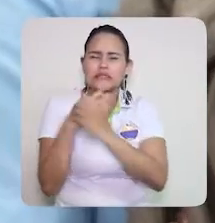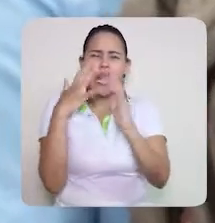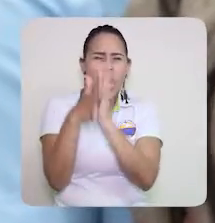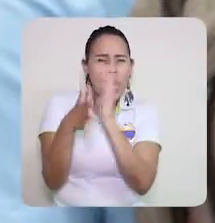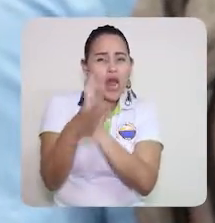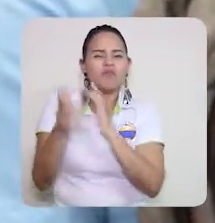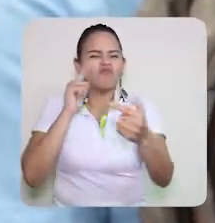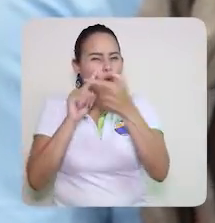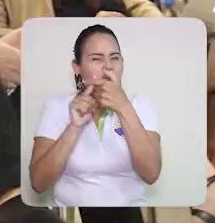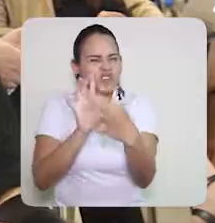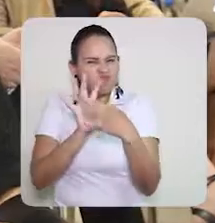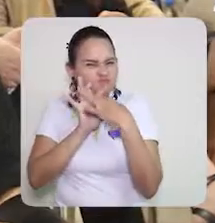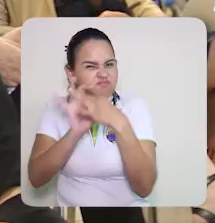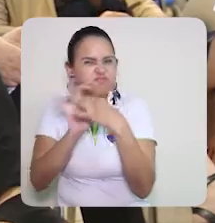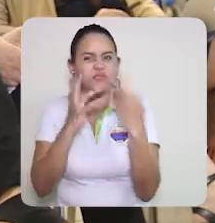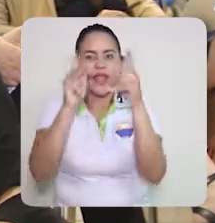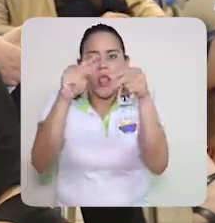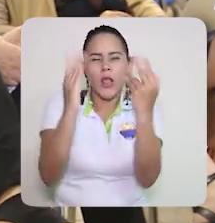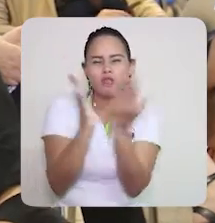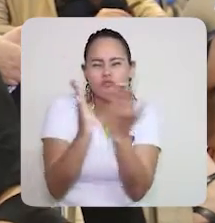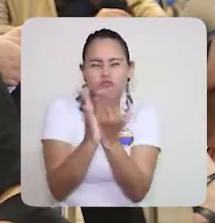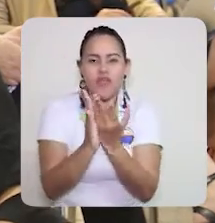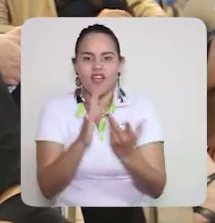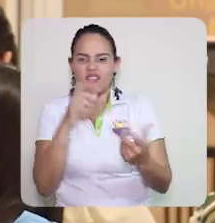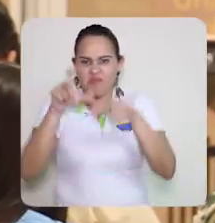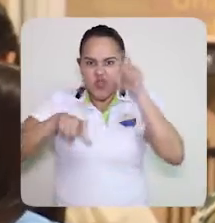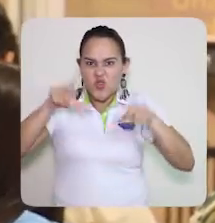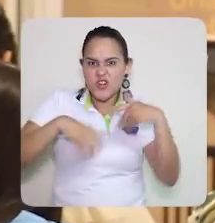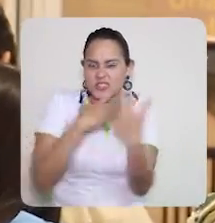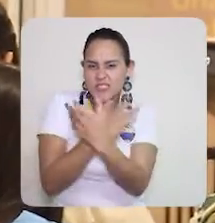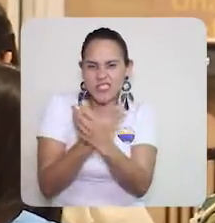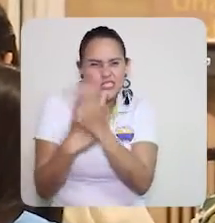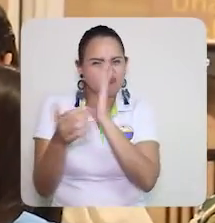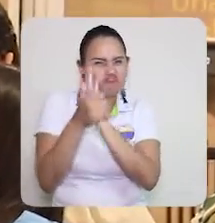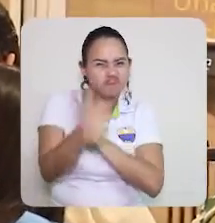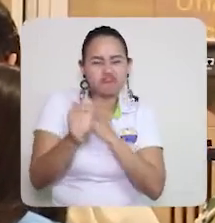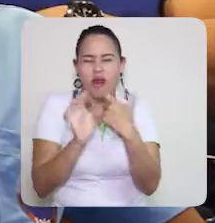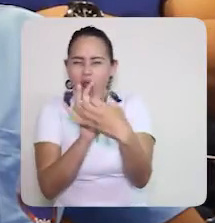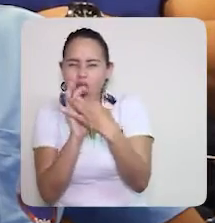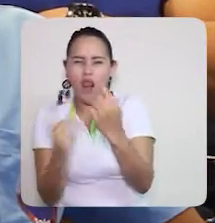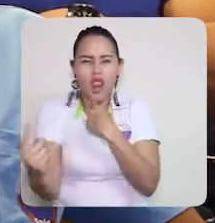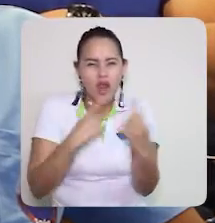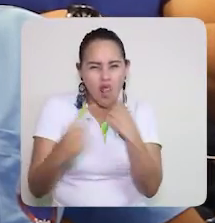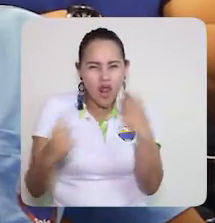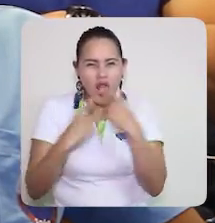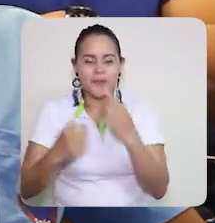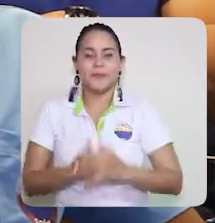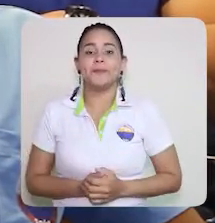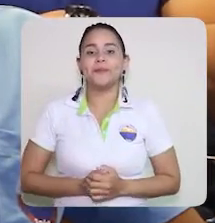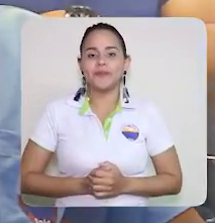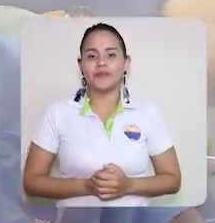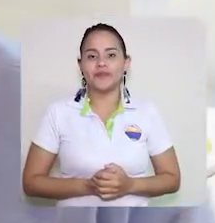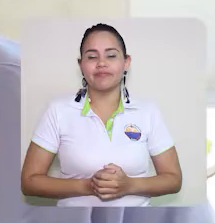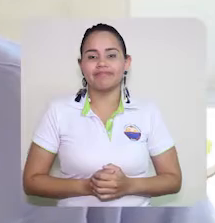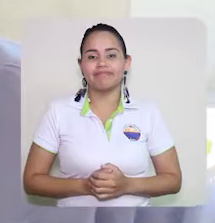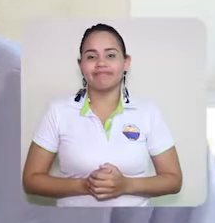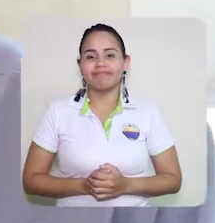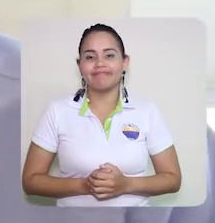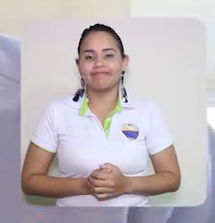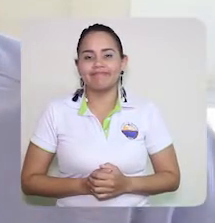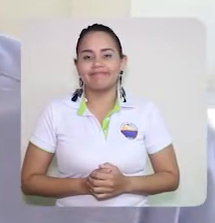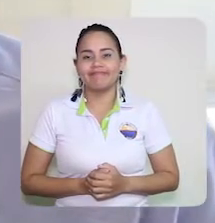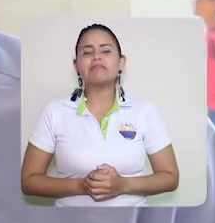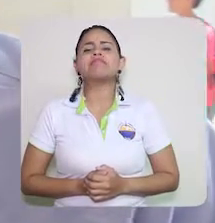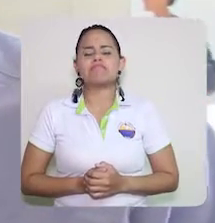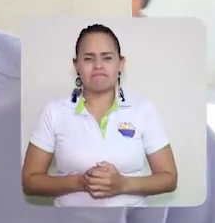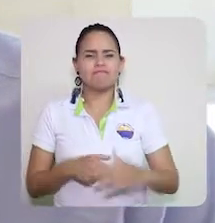de facilitar una sinergia directa entre estudiantes y científicos de diferentes campos, haciendo uso de la diplomacia científica. Dar